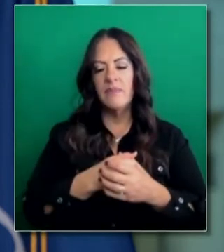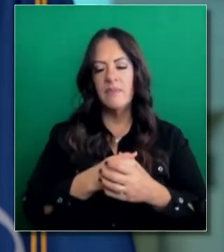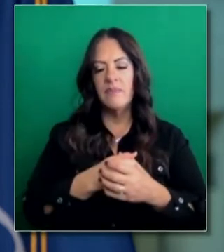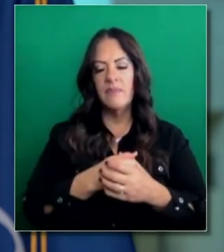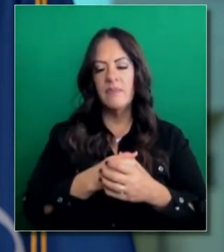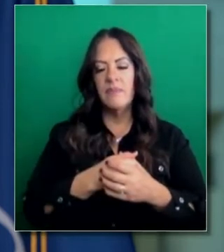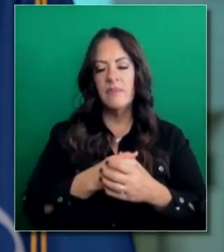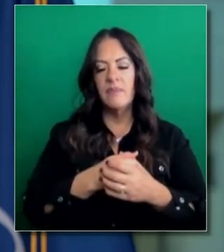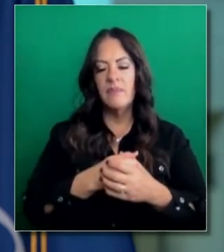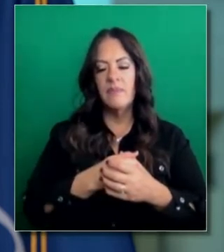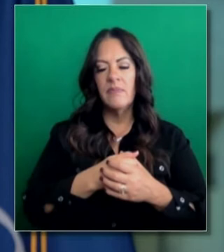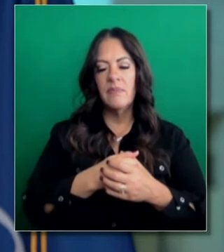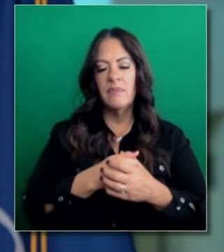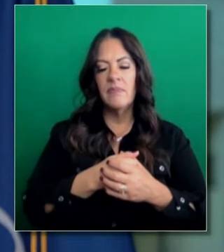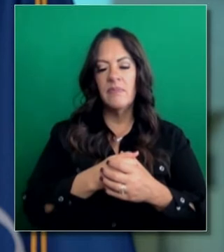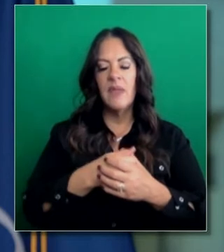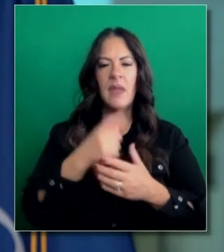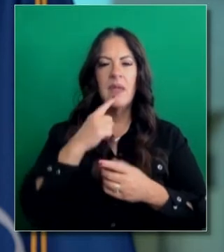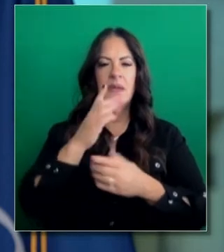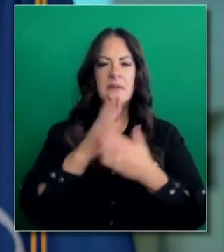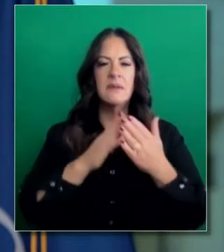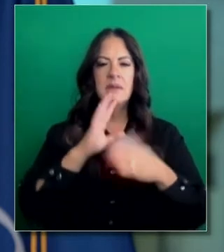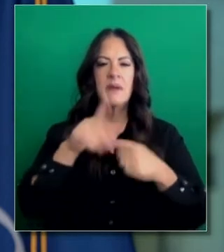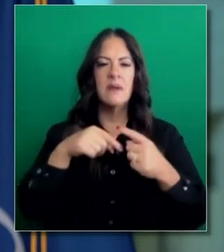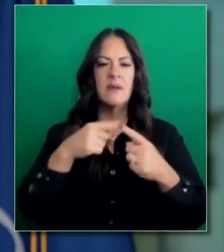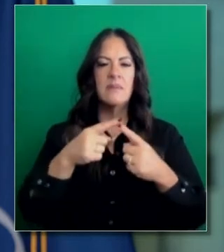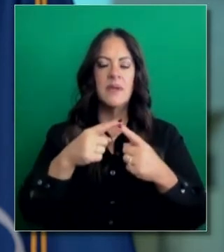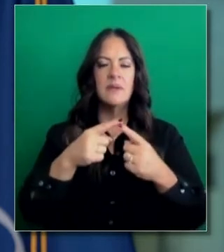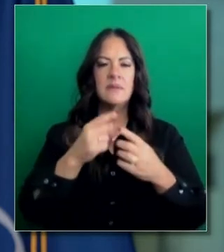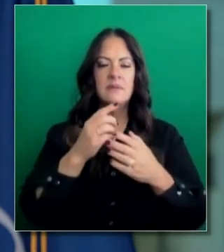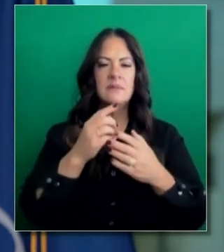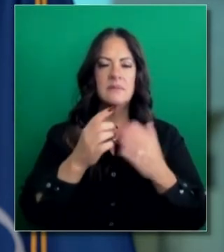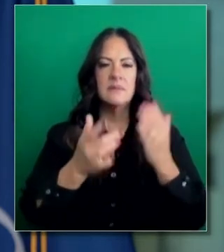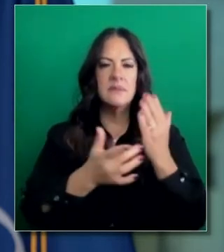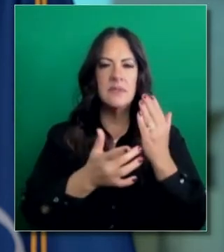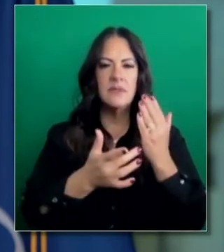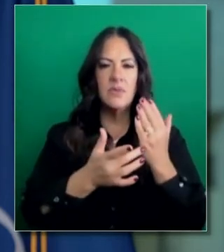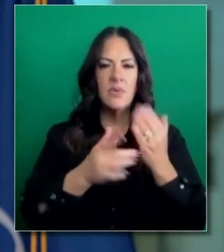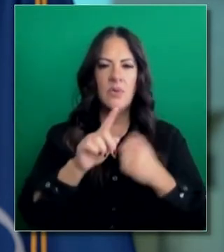entonces quiero hacer una pregunta más específica y más técnica